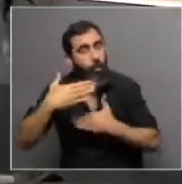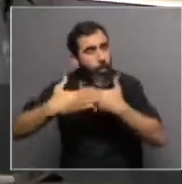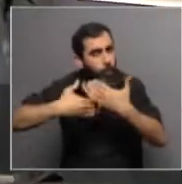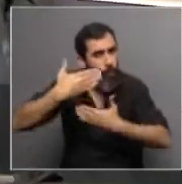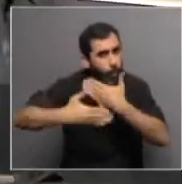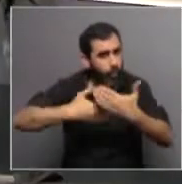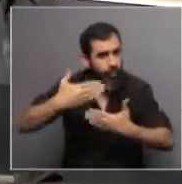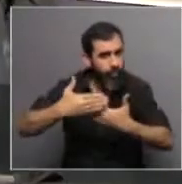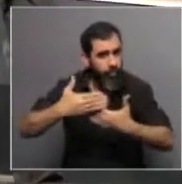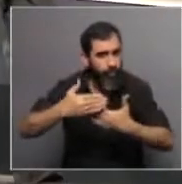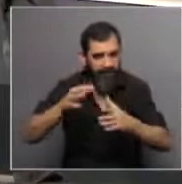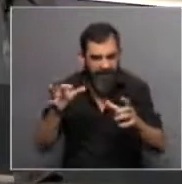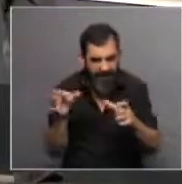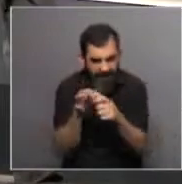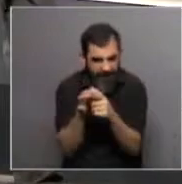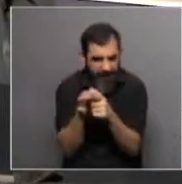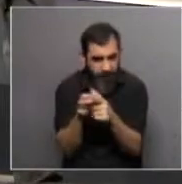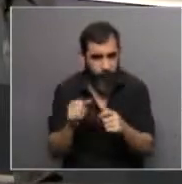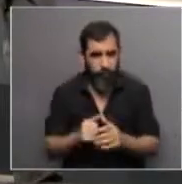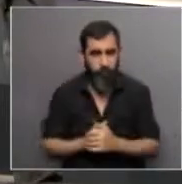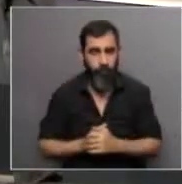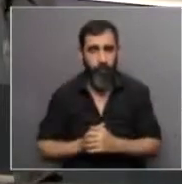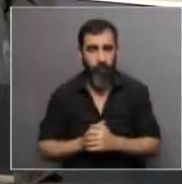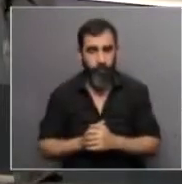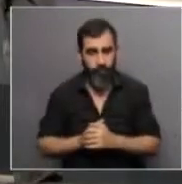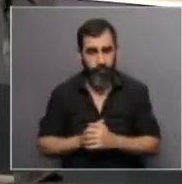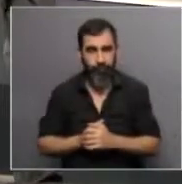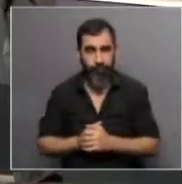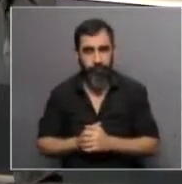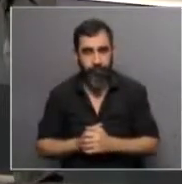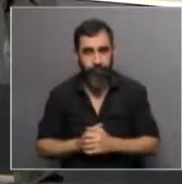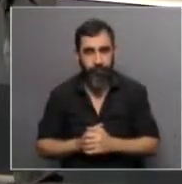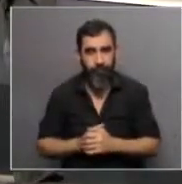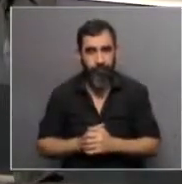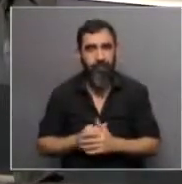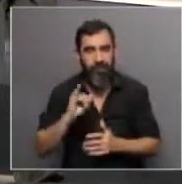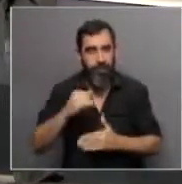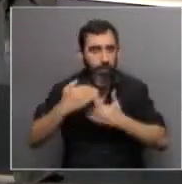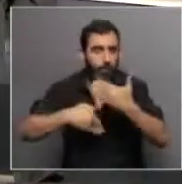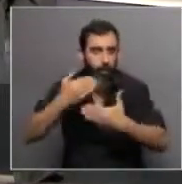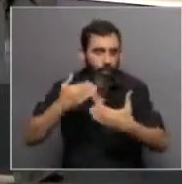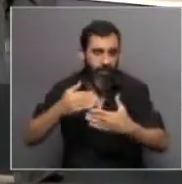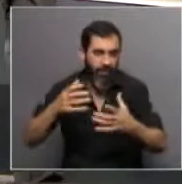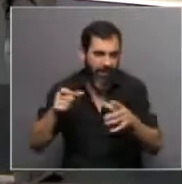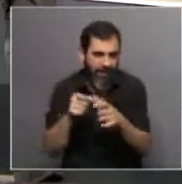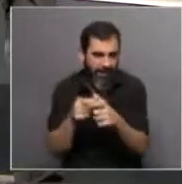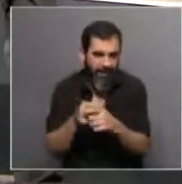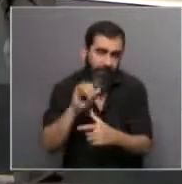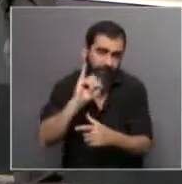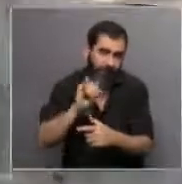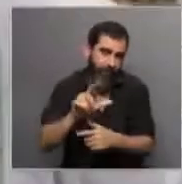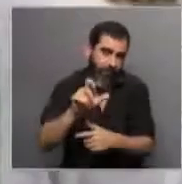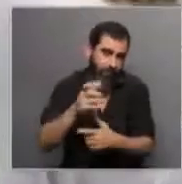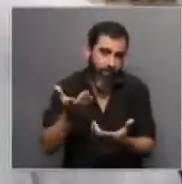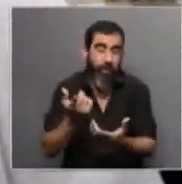la escala de electrones, ni siquiera atómicos, ¿es correcto? Son procesos a nivel molecular, claro. Lo